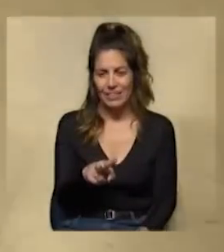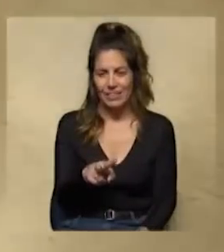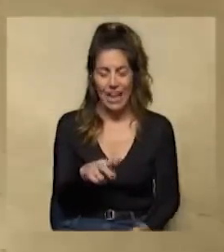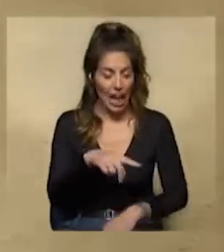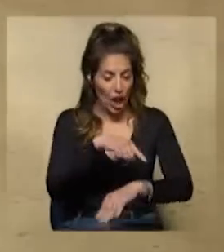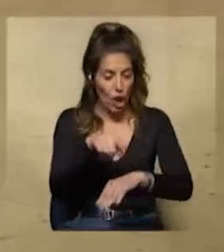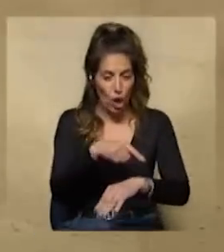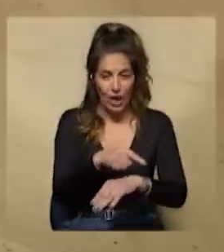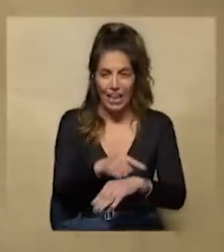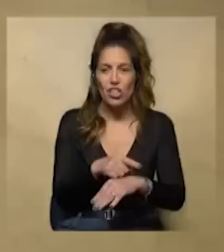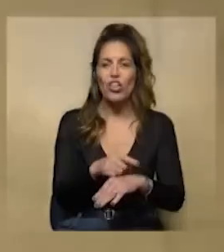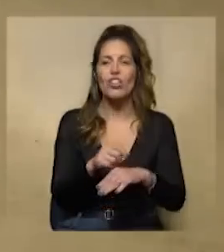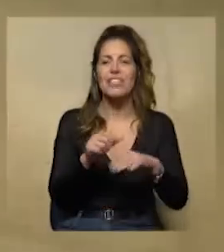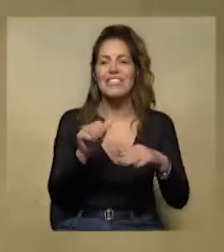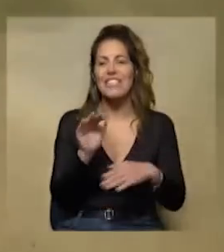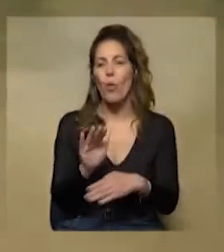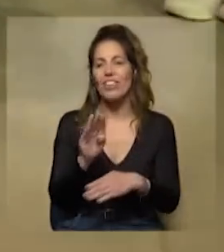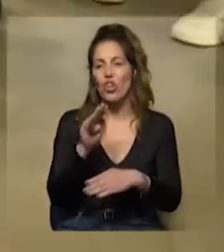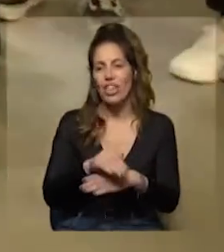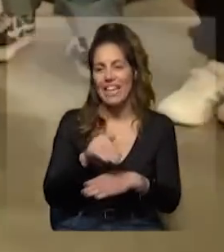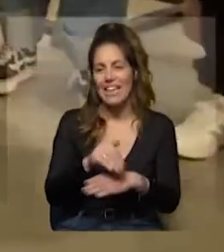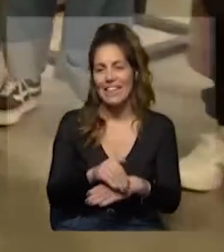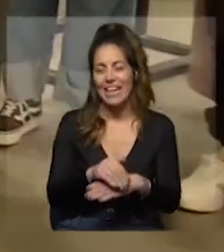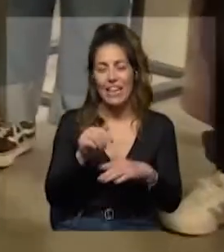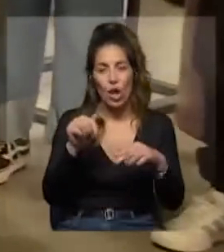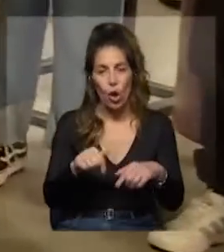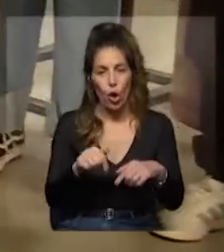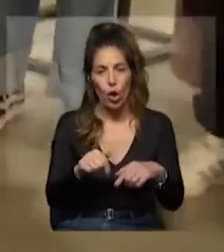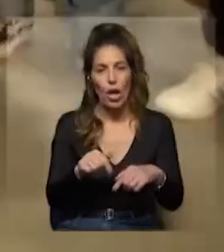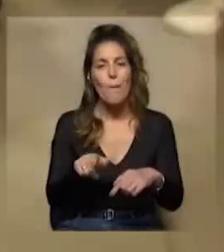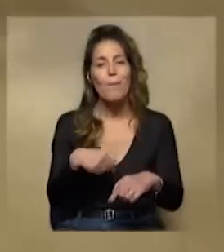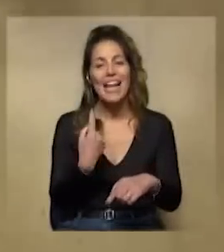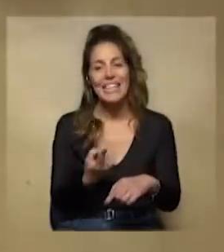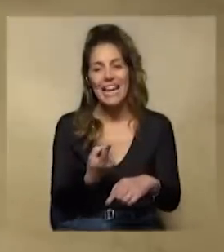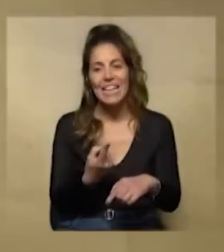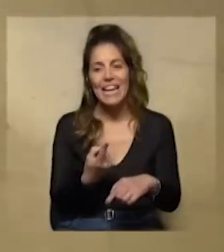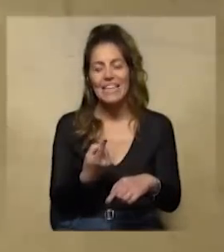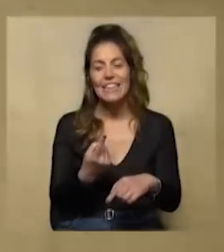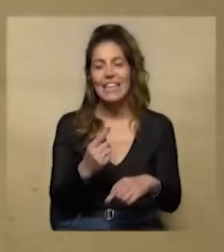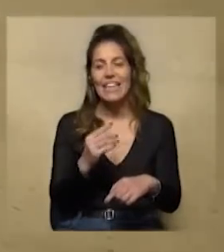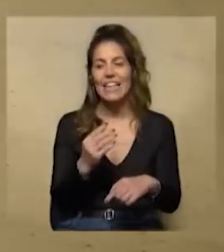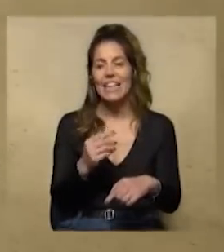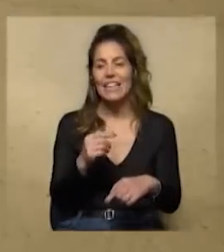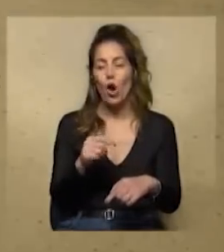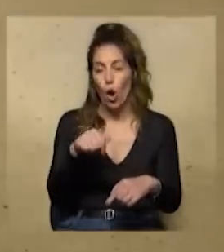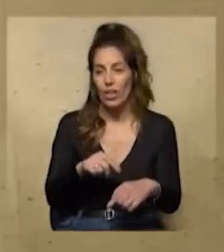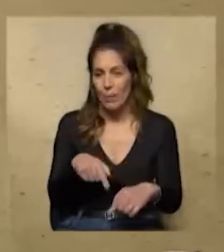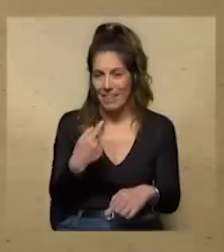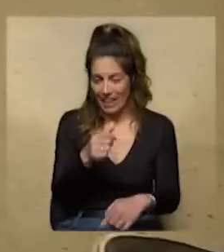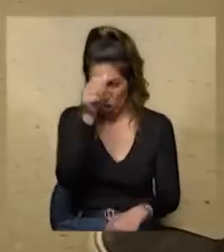horario desde las 16 de hoy mañana también desde las 16 de la mañana es hoy mañana perdón el